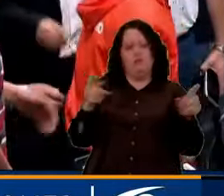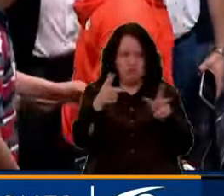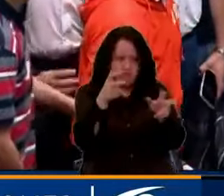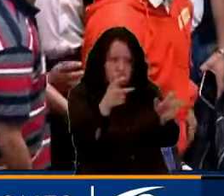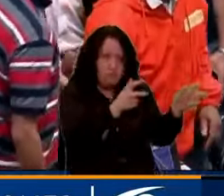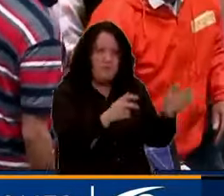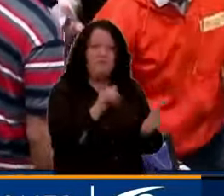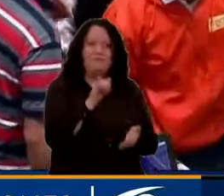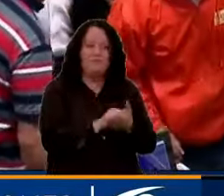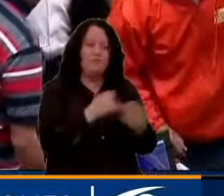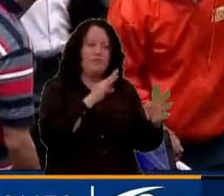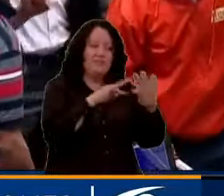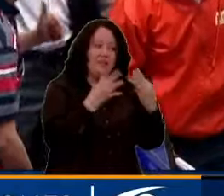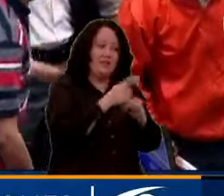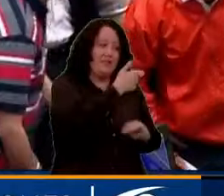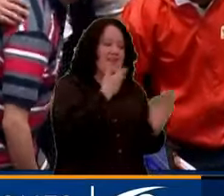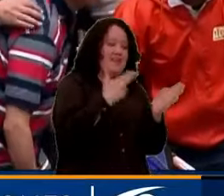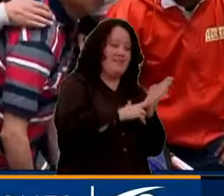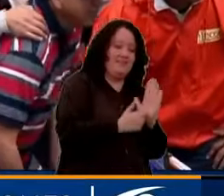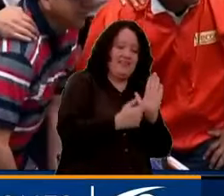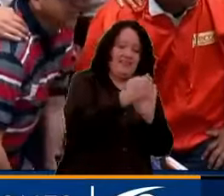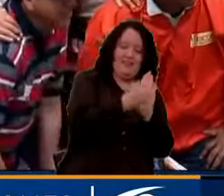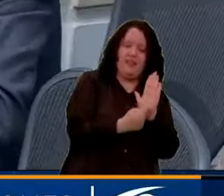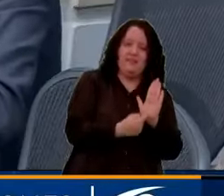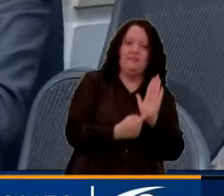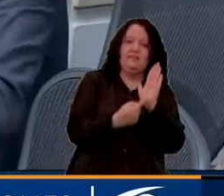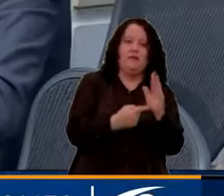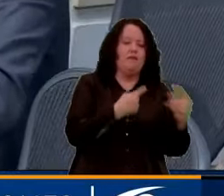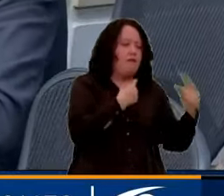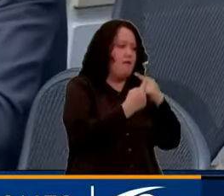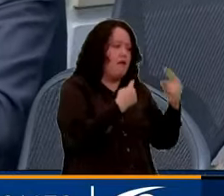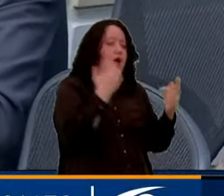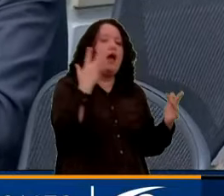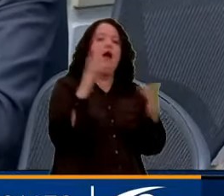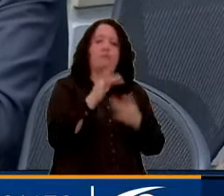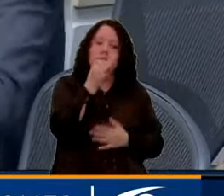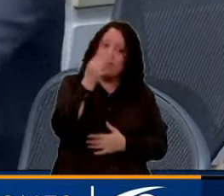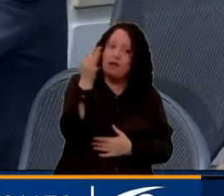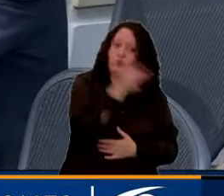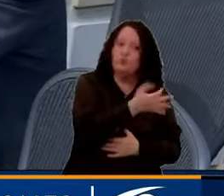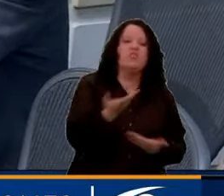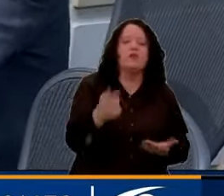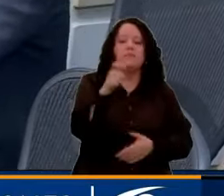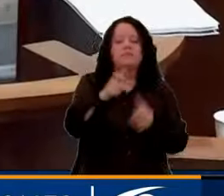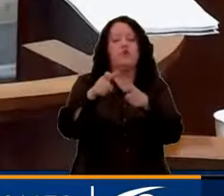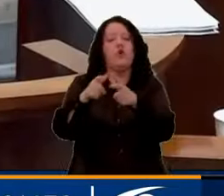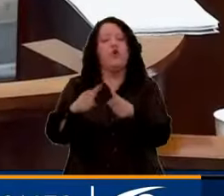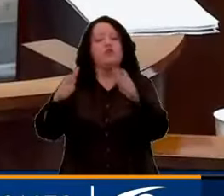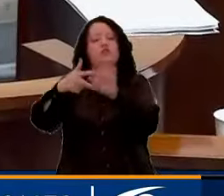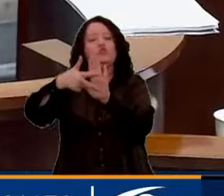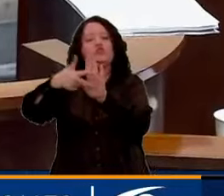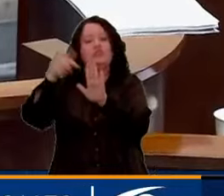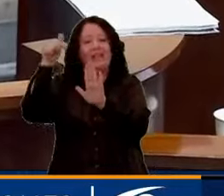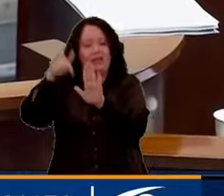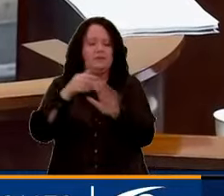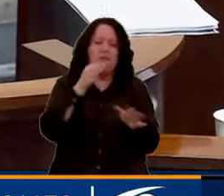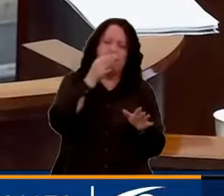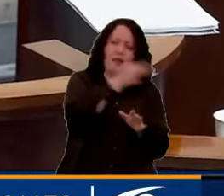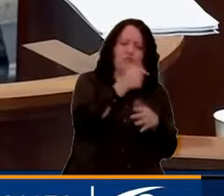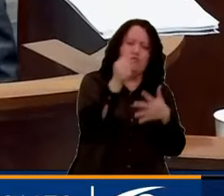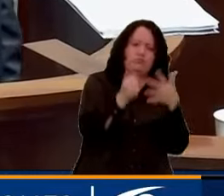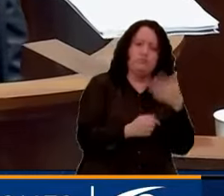este senador frente a esta carta que al parecer presenta denuncias de interceptaciones a miembros de la Corte Constitucional, y él pide